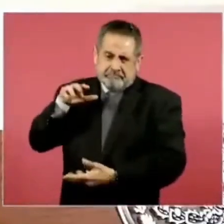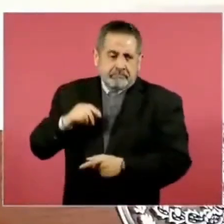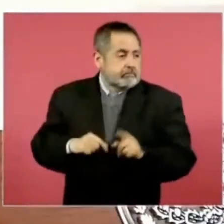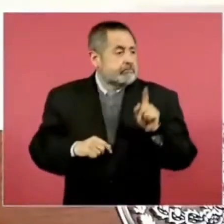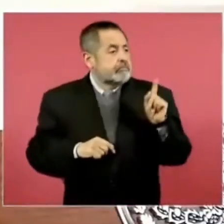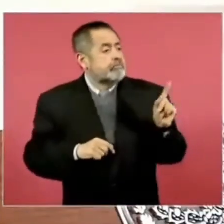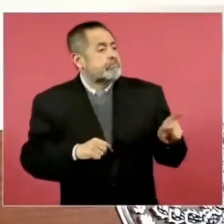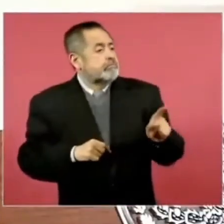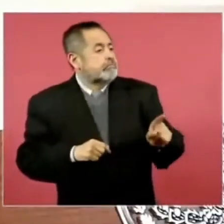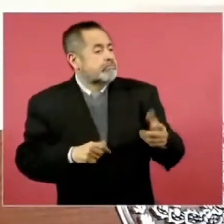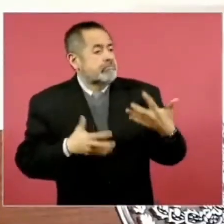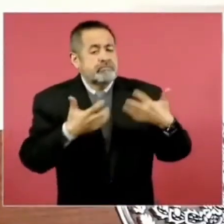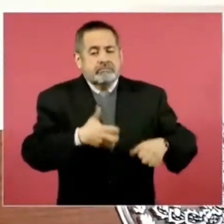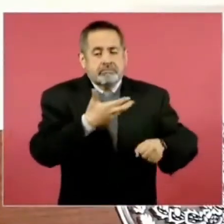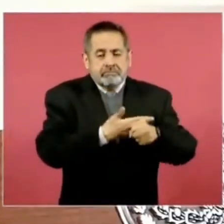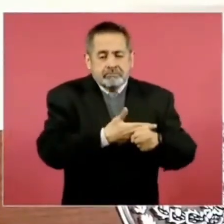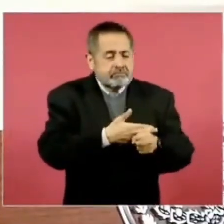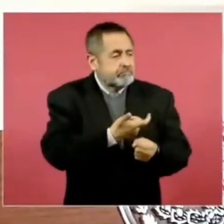renta los empresarios.